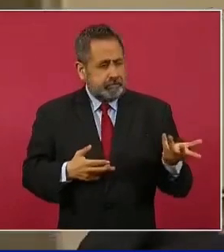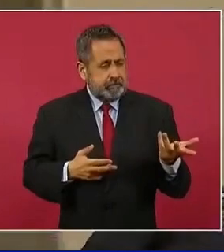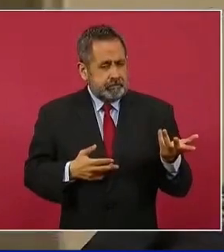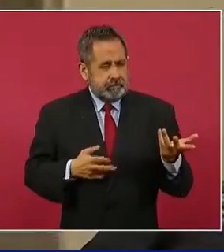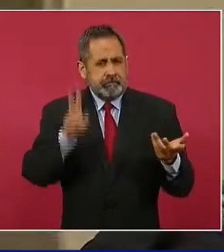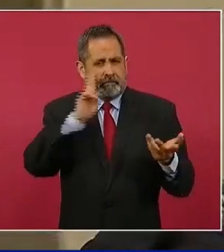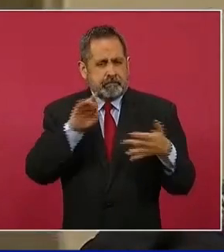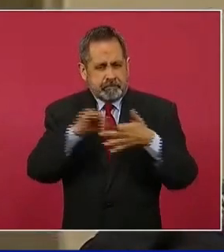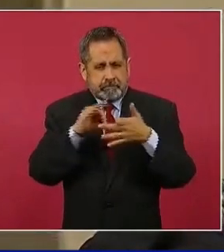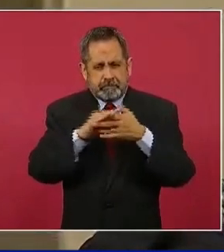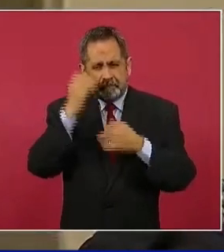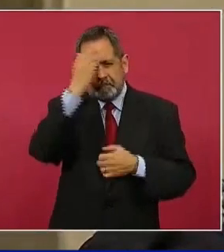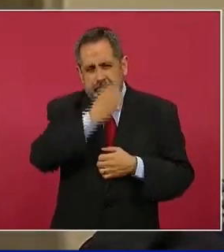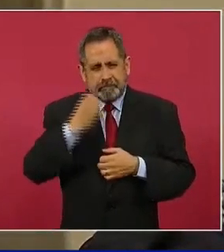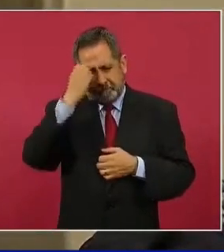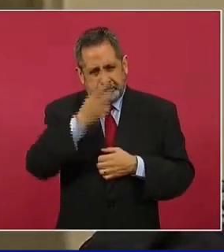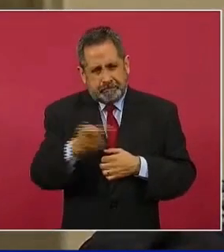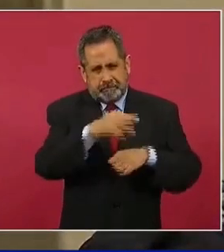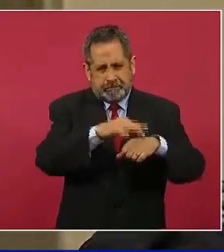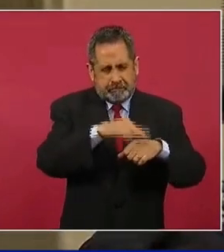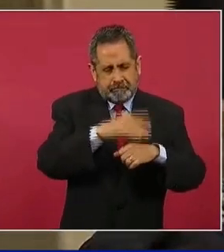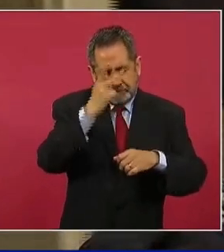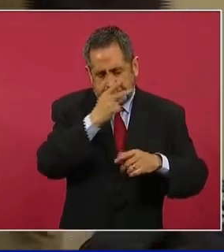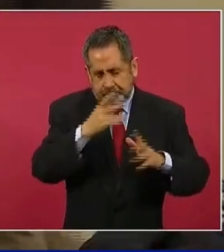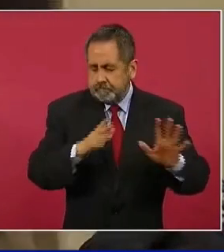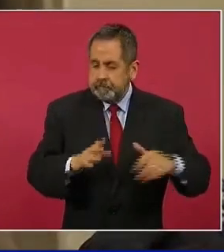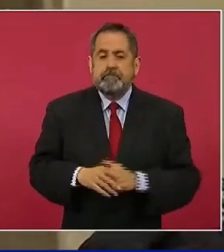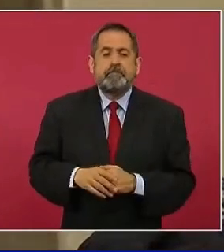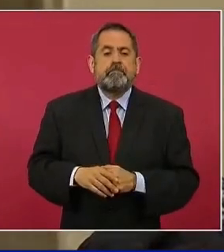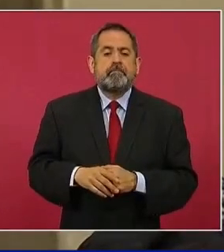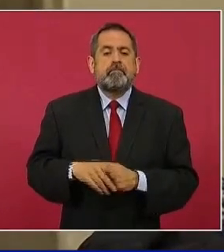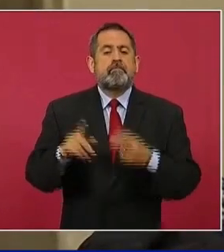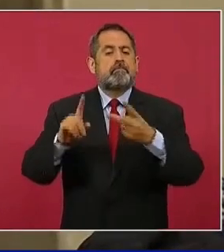revisiones periódicas. Muchas gracias. Como segunda pregunta.